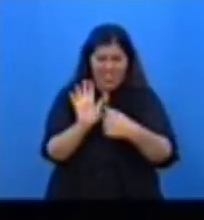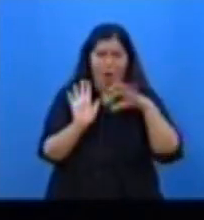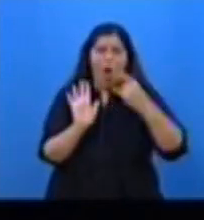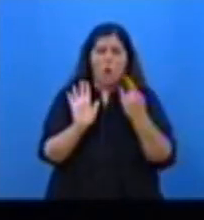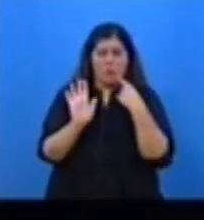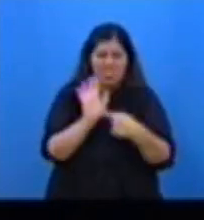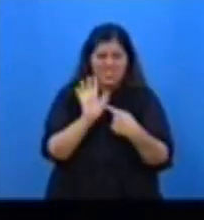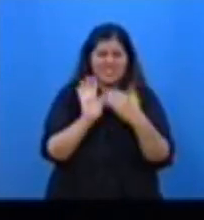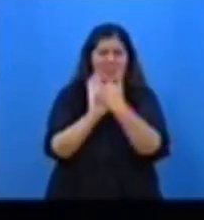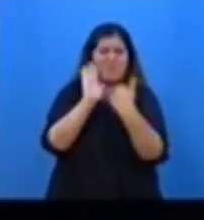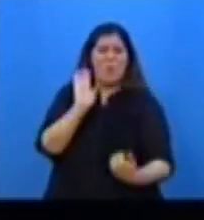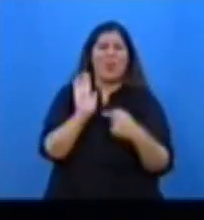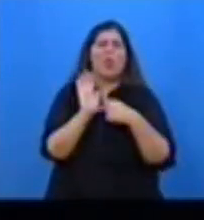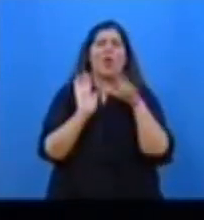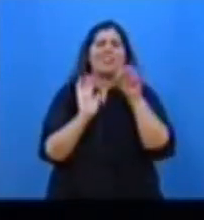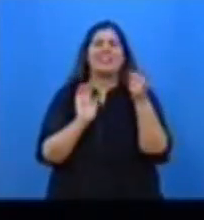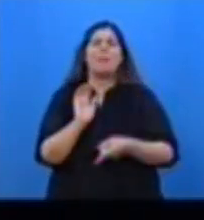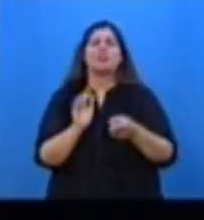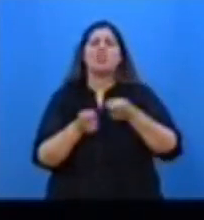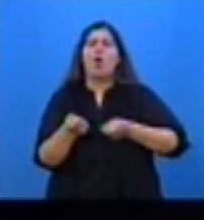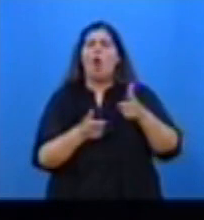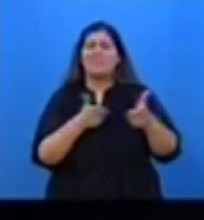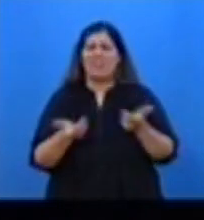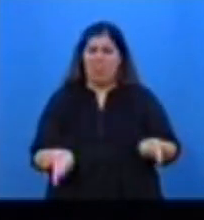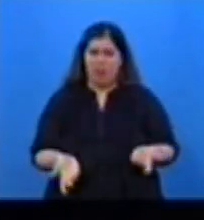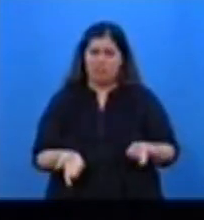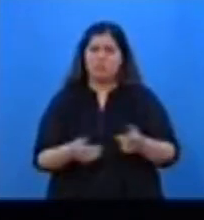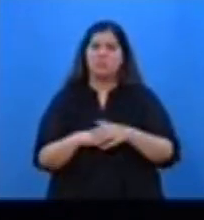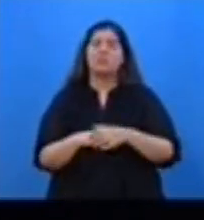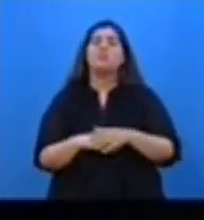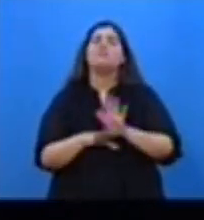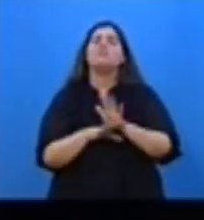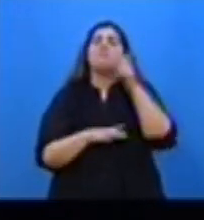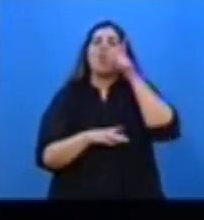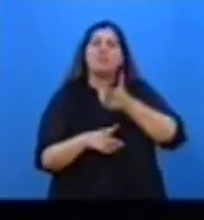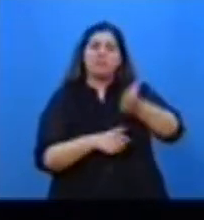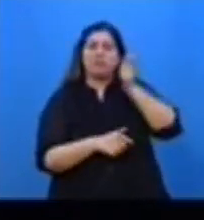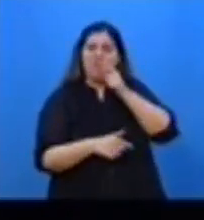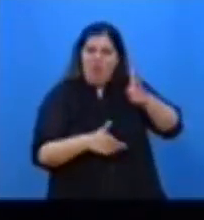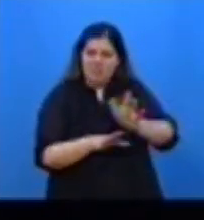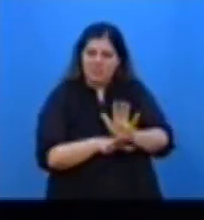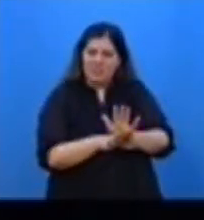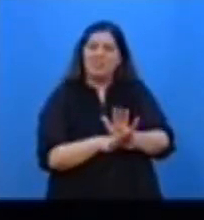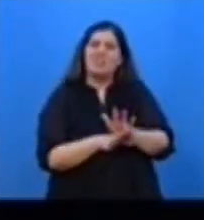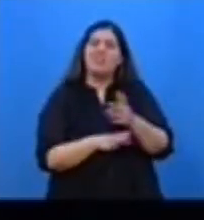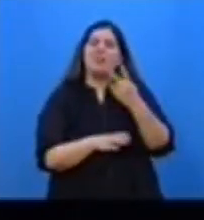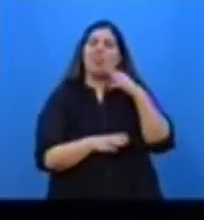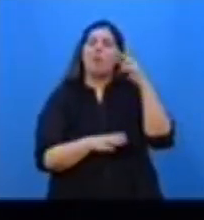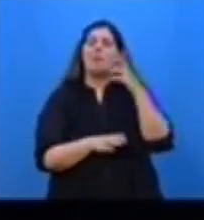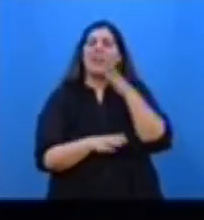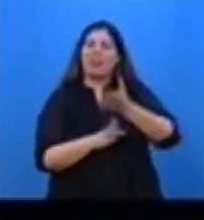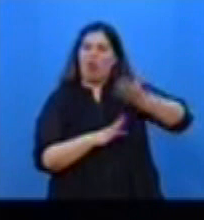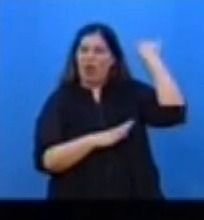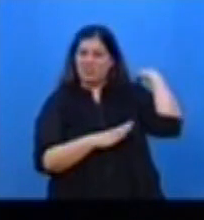redujimos 30 por ciento los homicidios hablando de gatillo fácil el 2014 fue el año